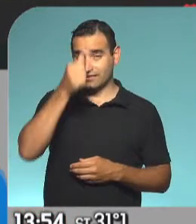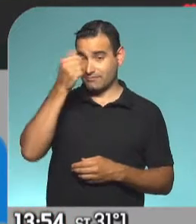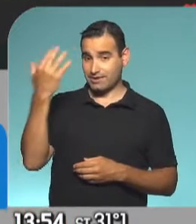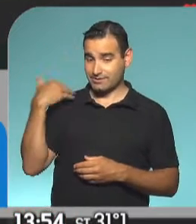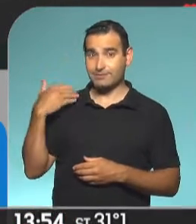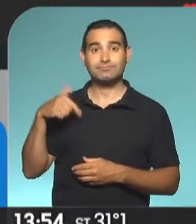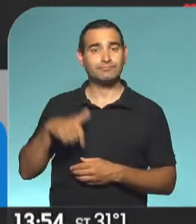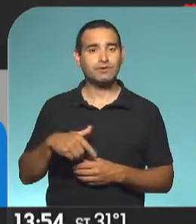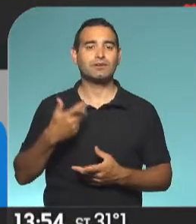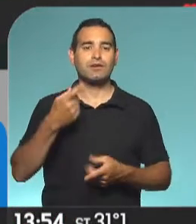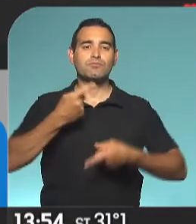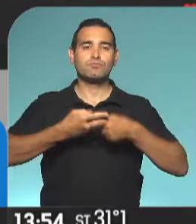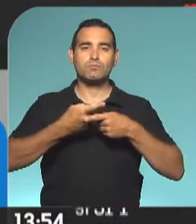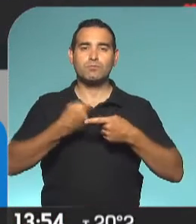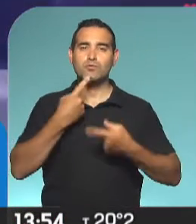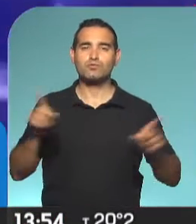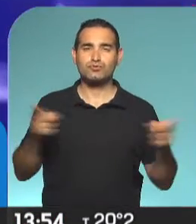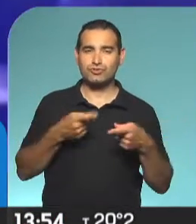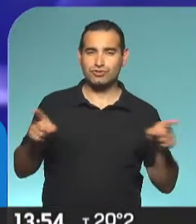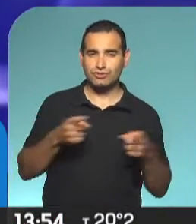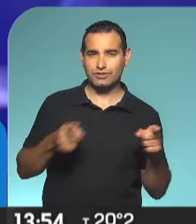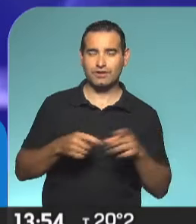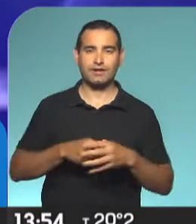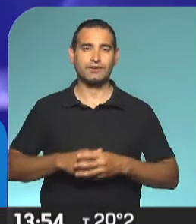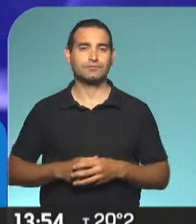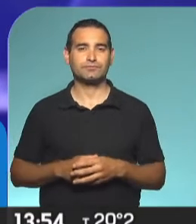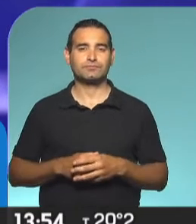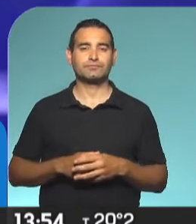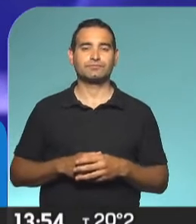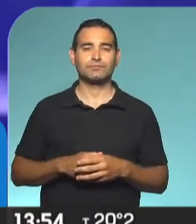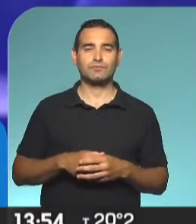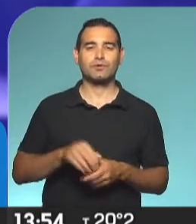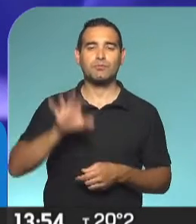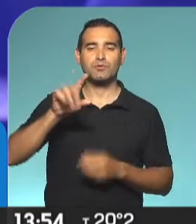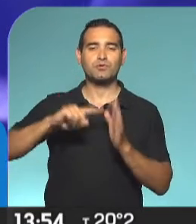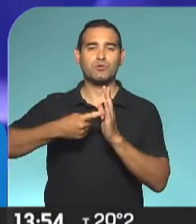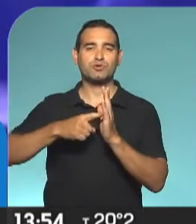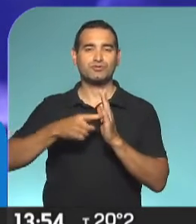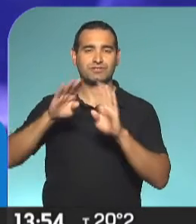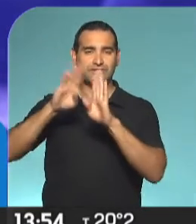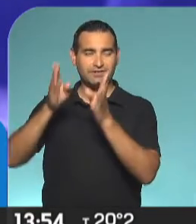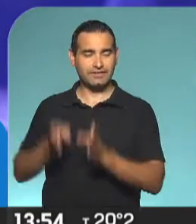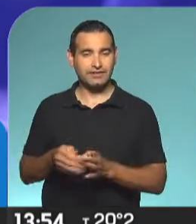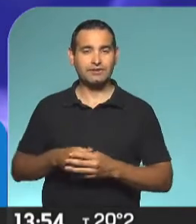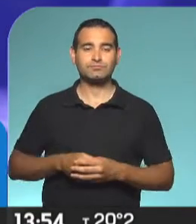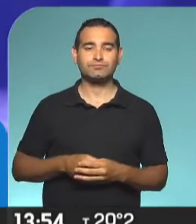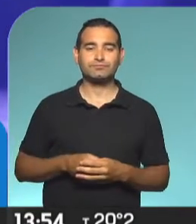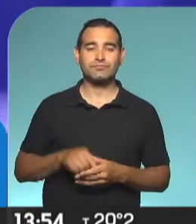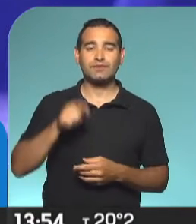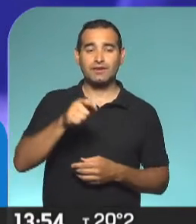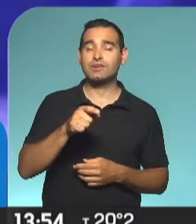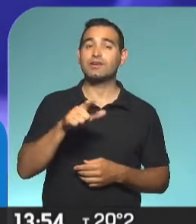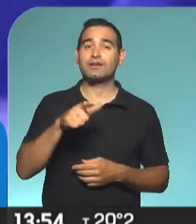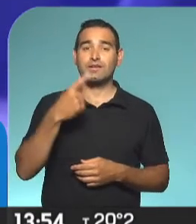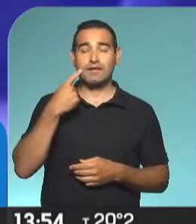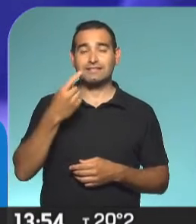con estos conciertos que se hacen en El Dorado, en el Salón Dorado de la provincia de Buenos Aires. En este caso, Código Provincia en El Dorado, que se ve